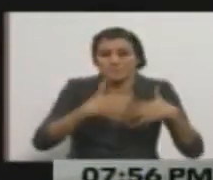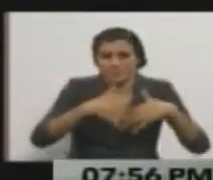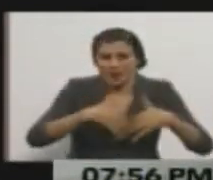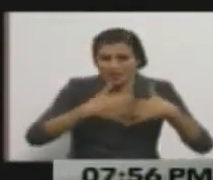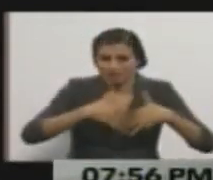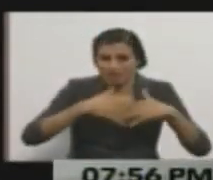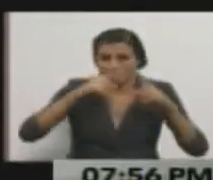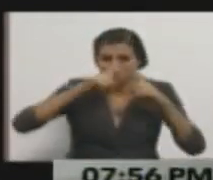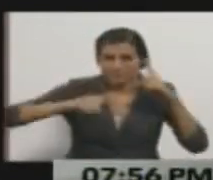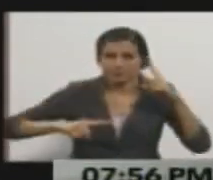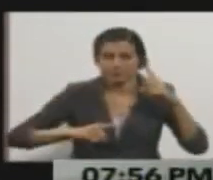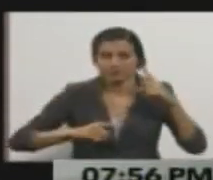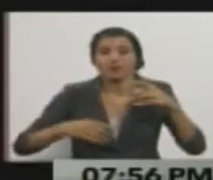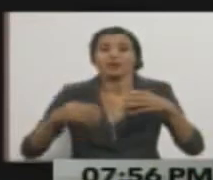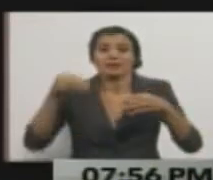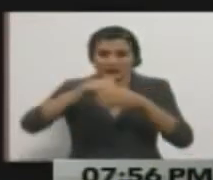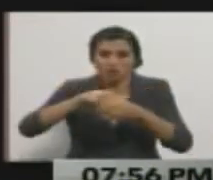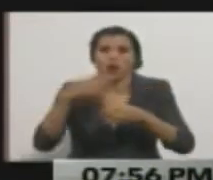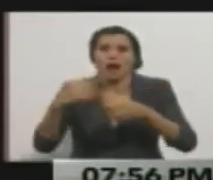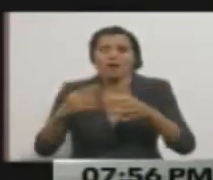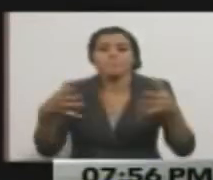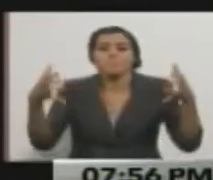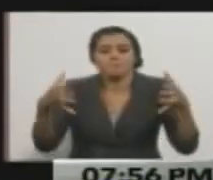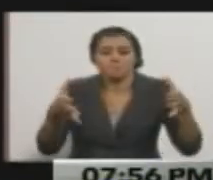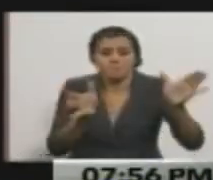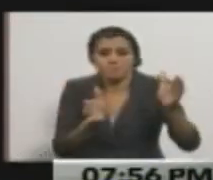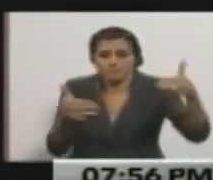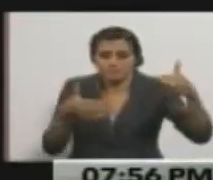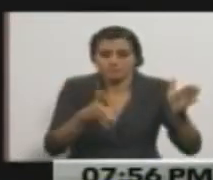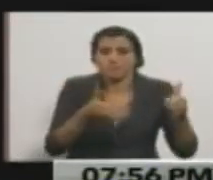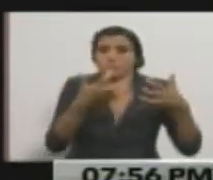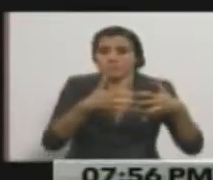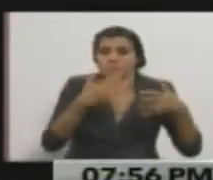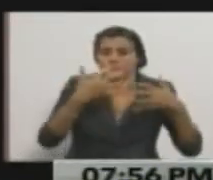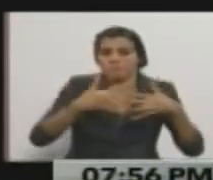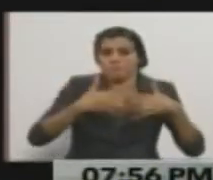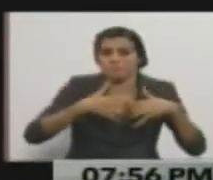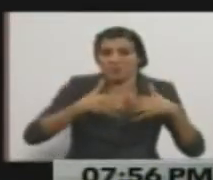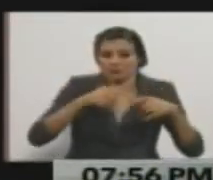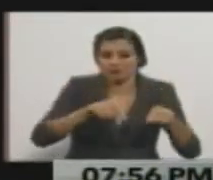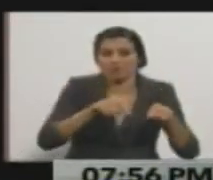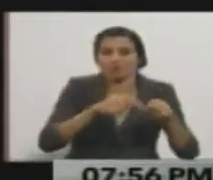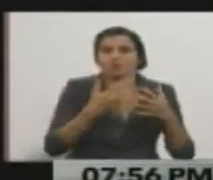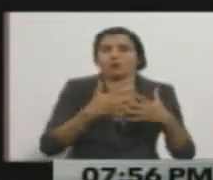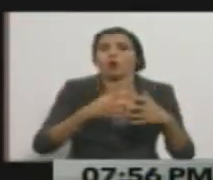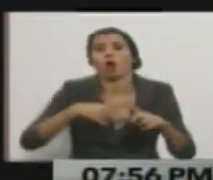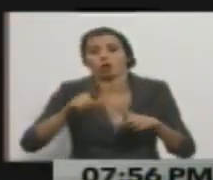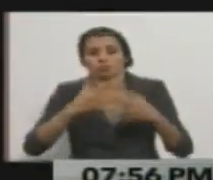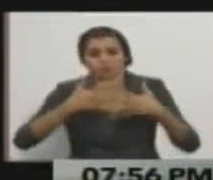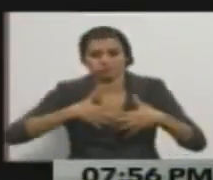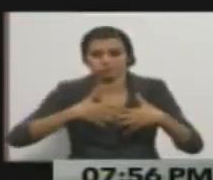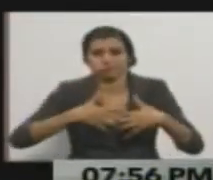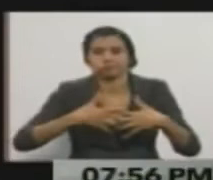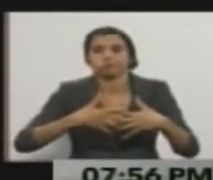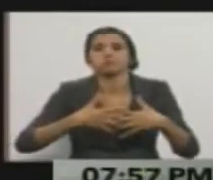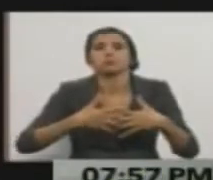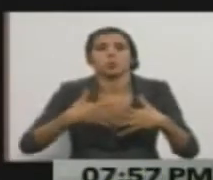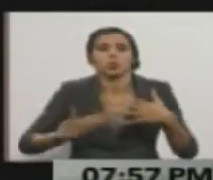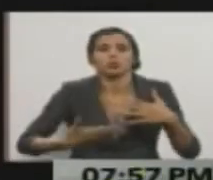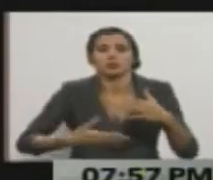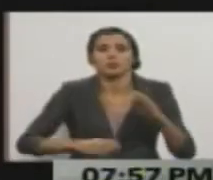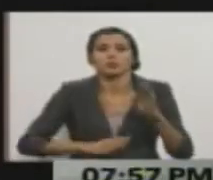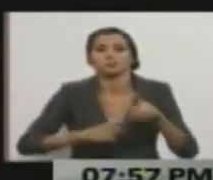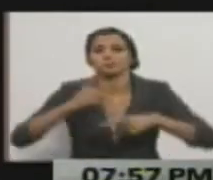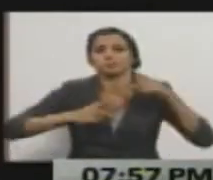se conoce como Aguirre, que es parte fundamental, la principal planta del sistema eléctrico de Puerto Rico.